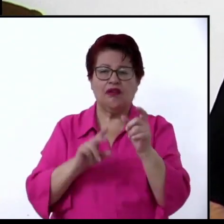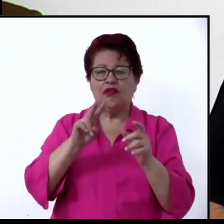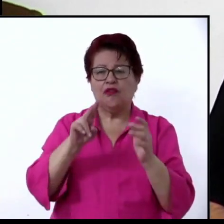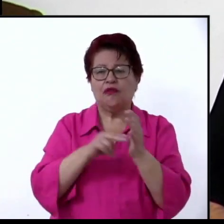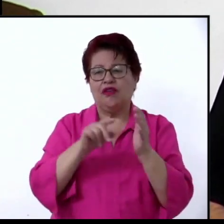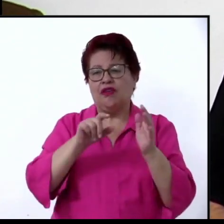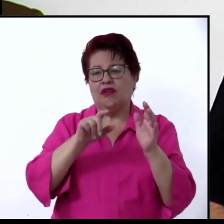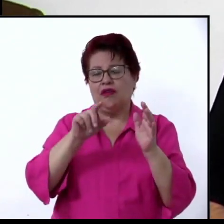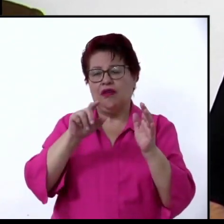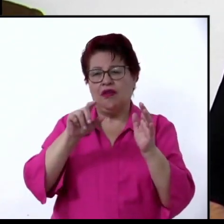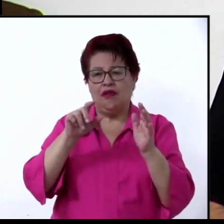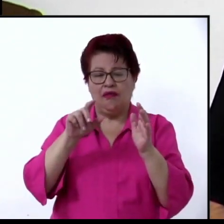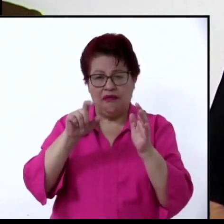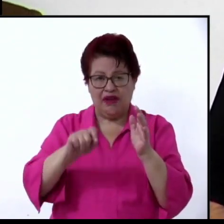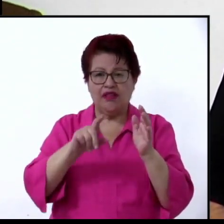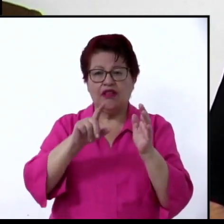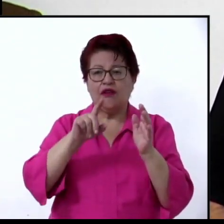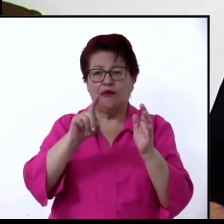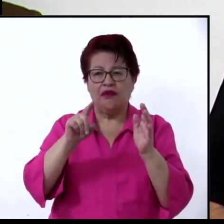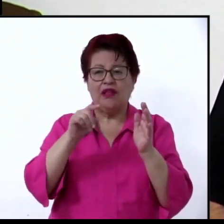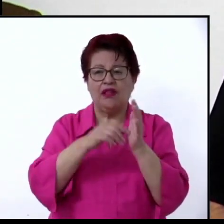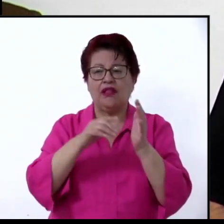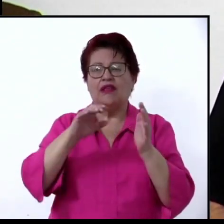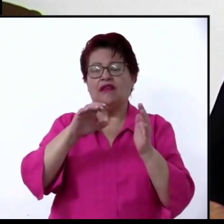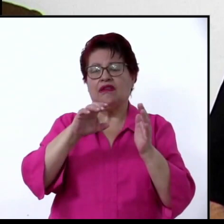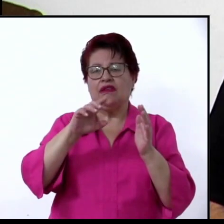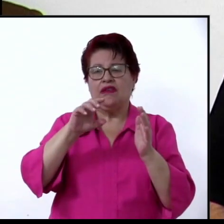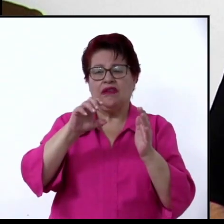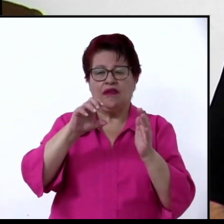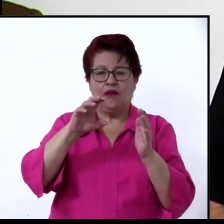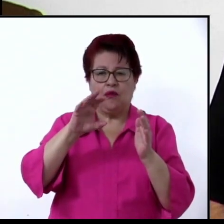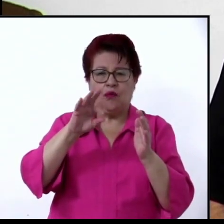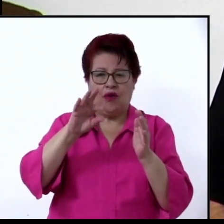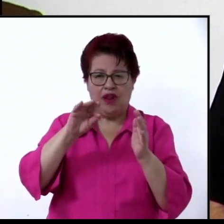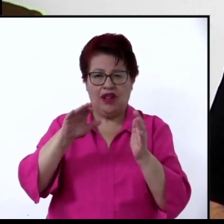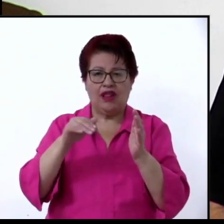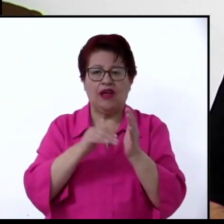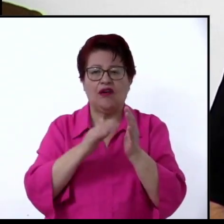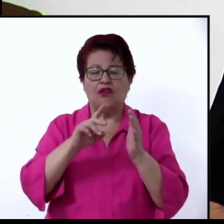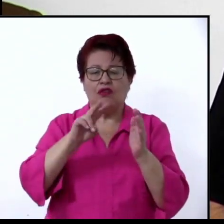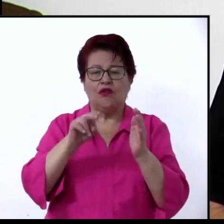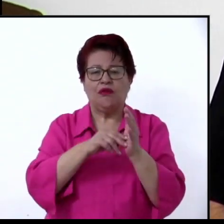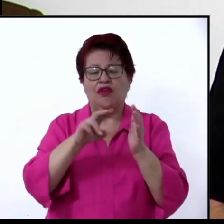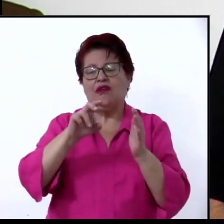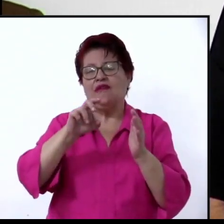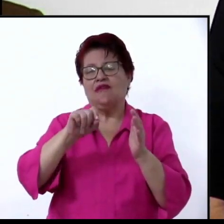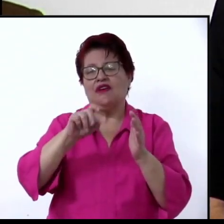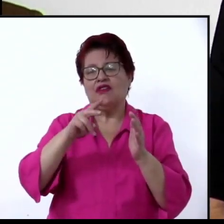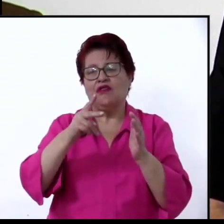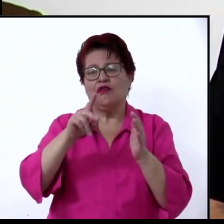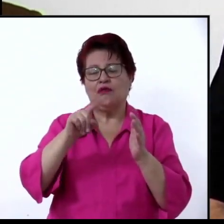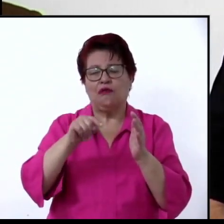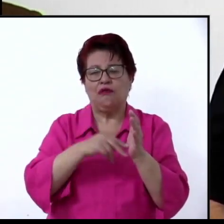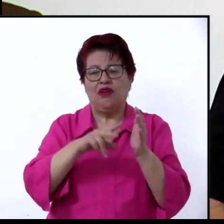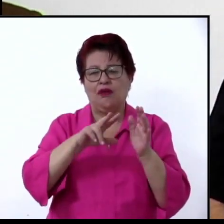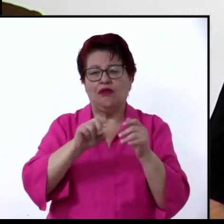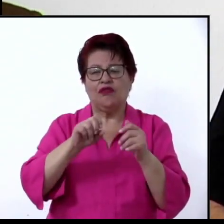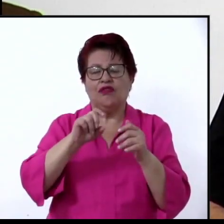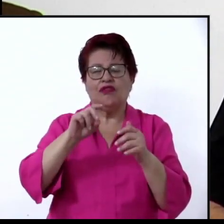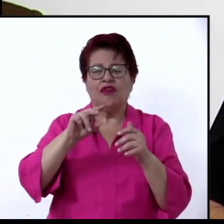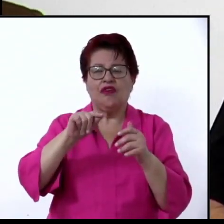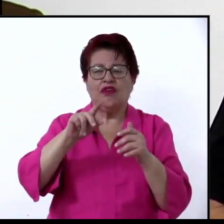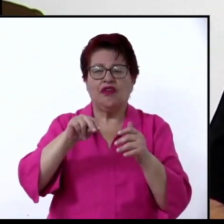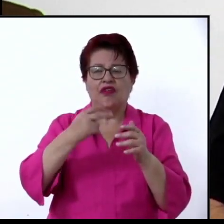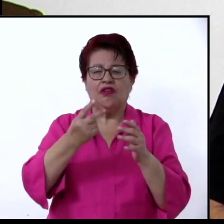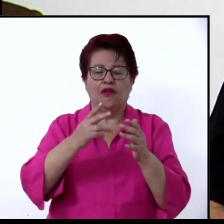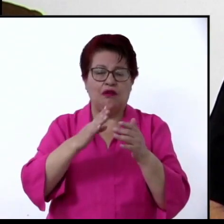2020 1.600 credenciales, en 2021 1.048 credenciales, en 2022 1.872 y en 2023, lo